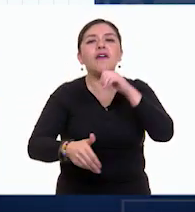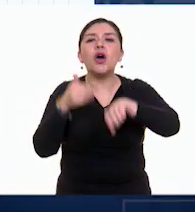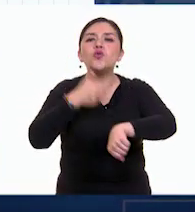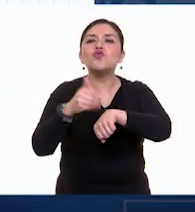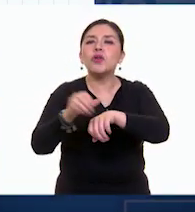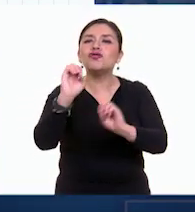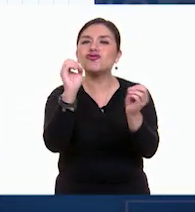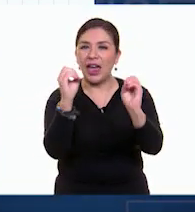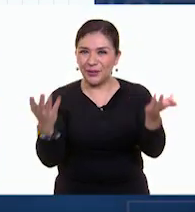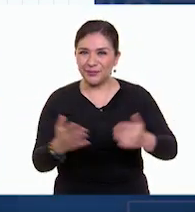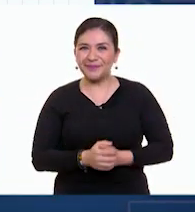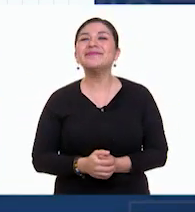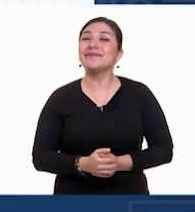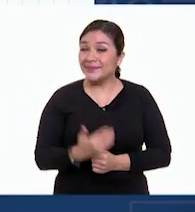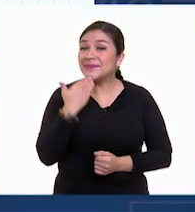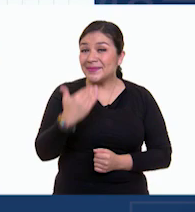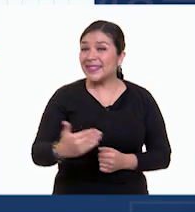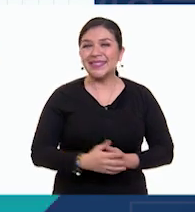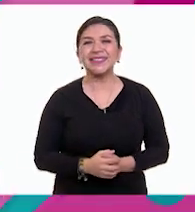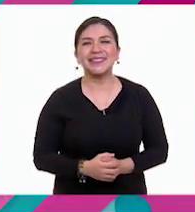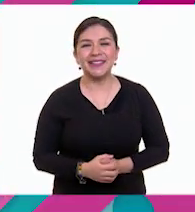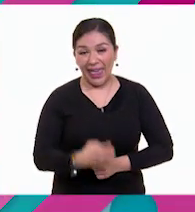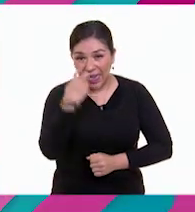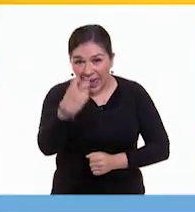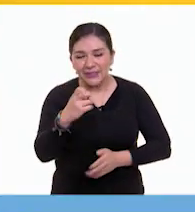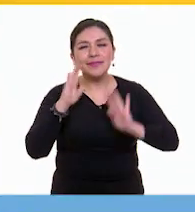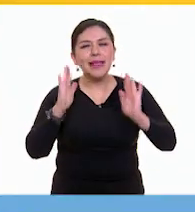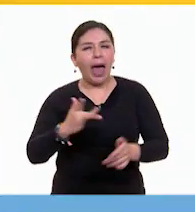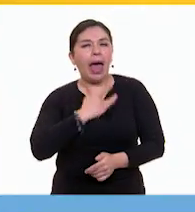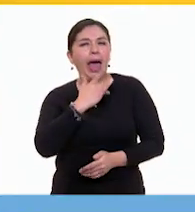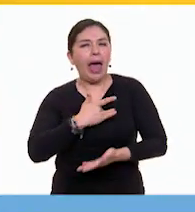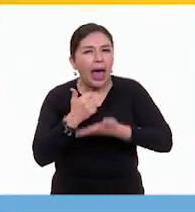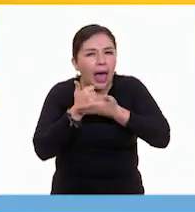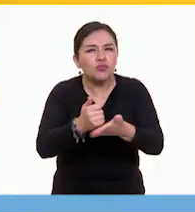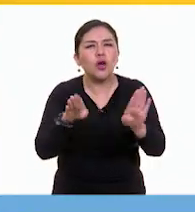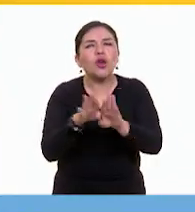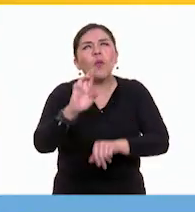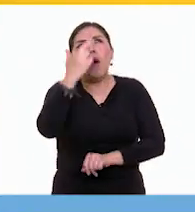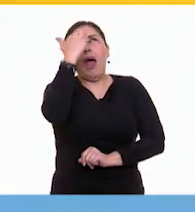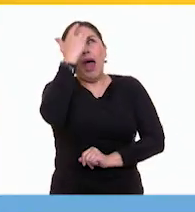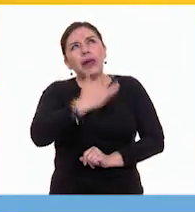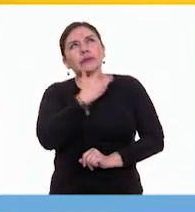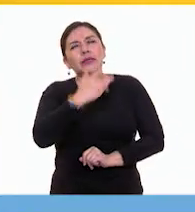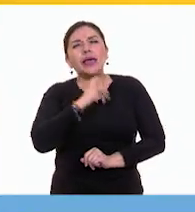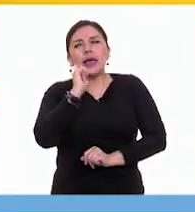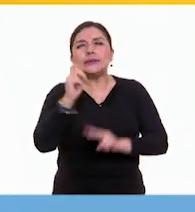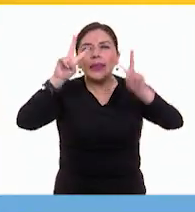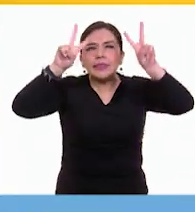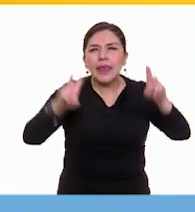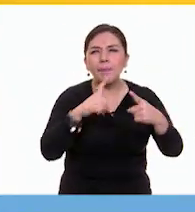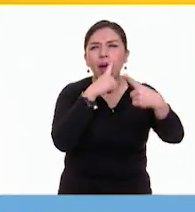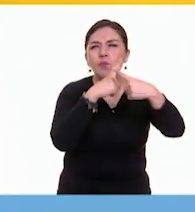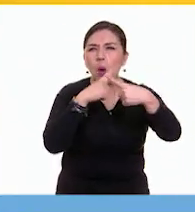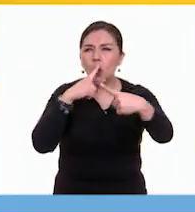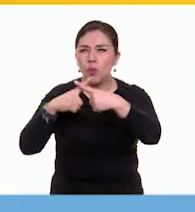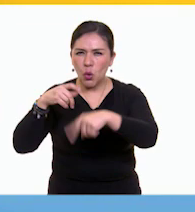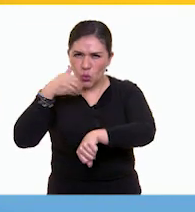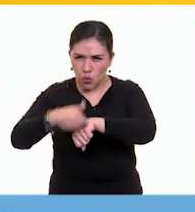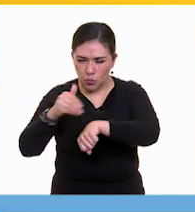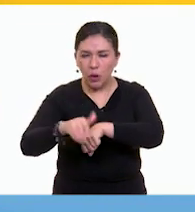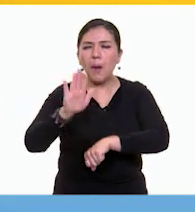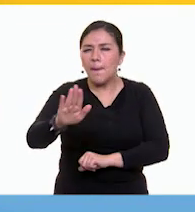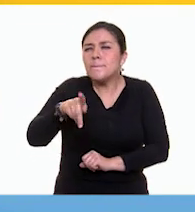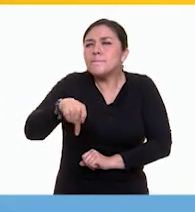0. Excelente, María. Esto nos ayudó a recordar algo sobre el tema de los múltiplos de un número,